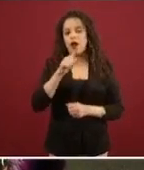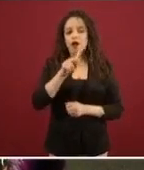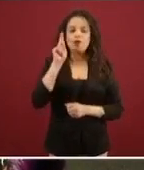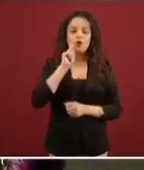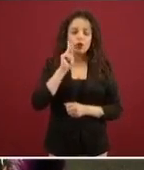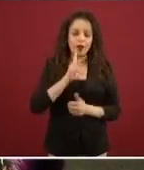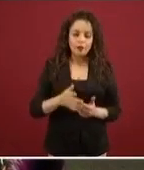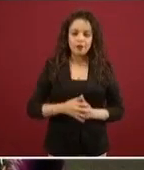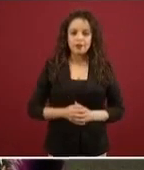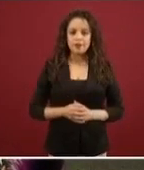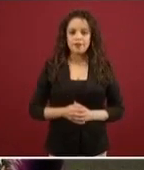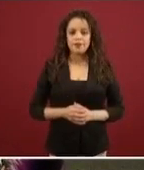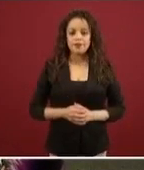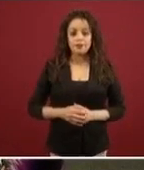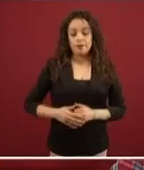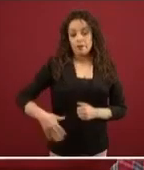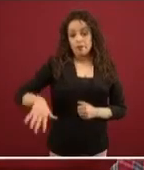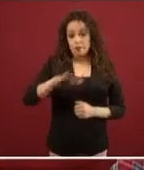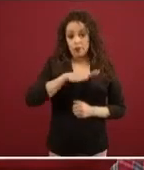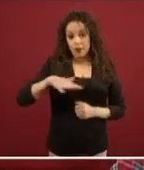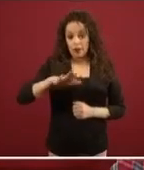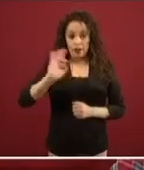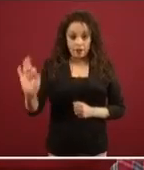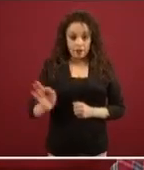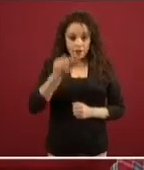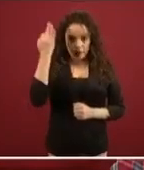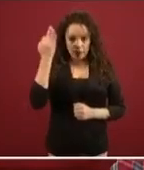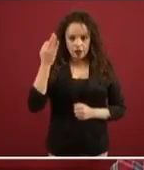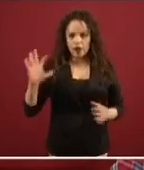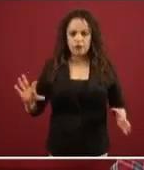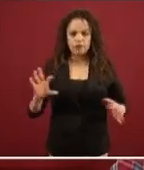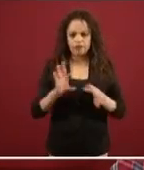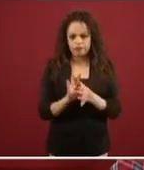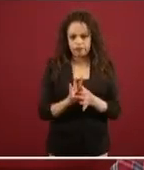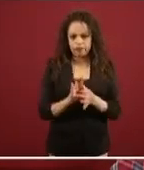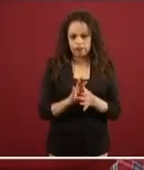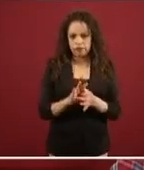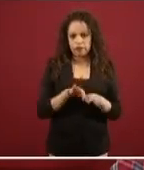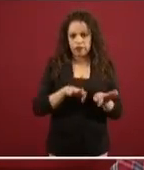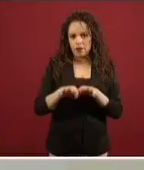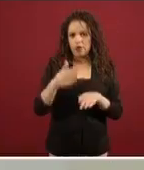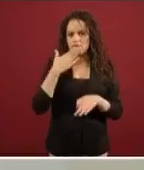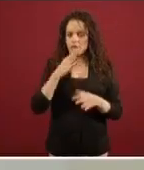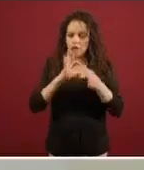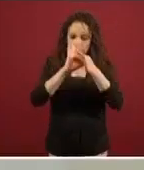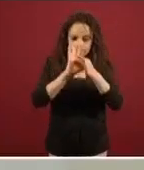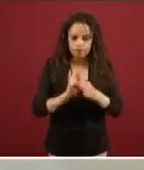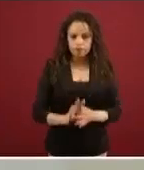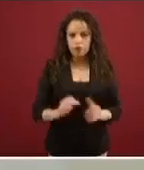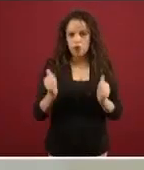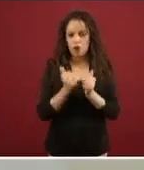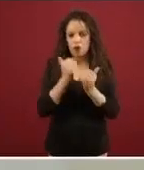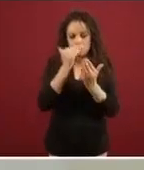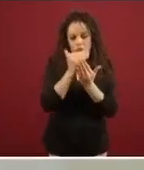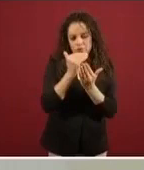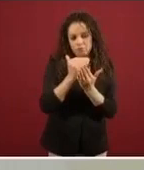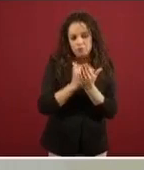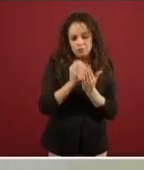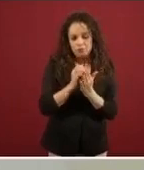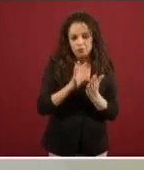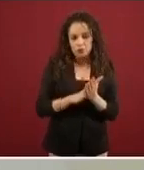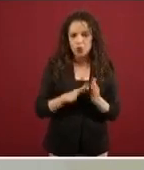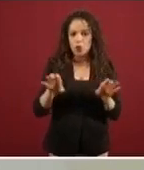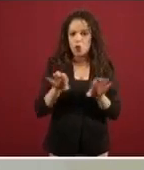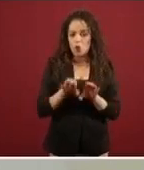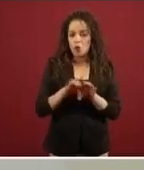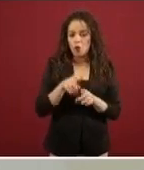en el nivel federal, más allá de coordinarnos con todos ellos, de emitir lineamientos, de tener la rectoría de cómo funciona el sistema,